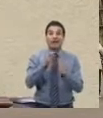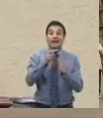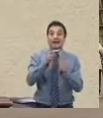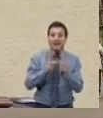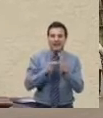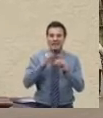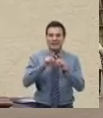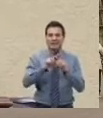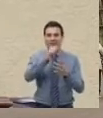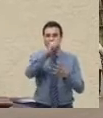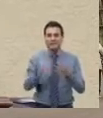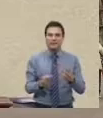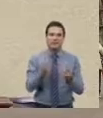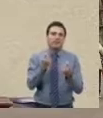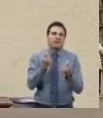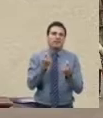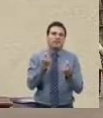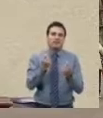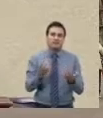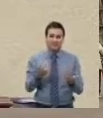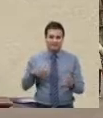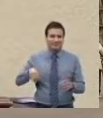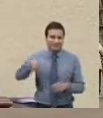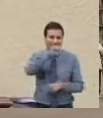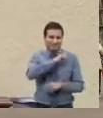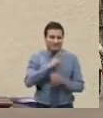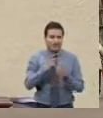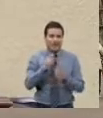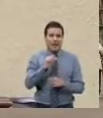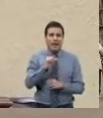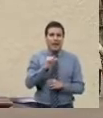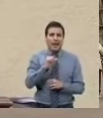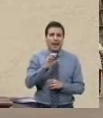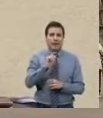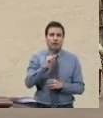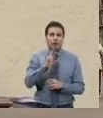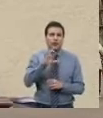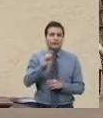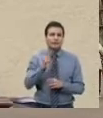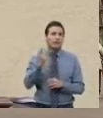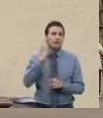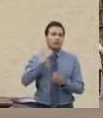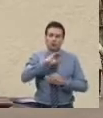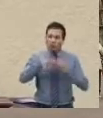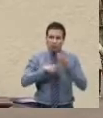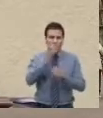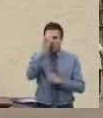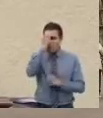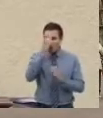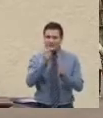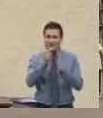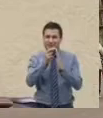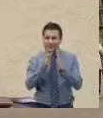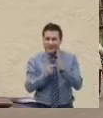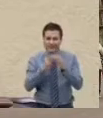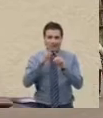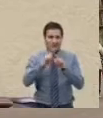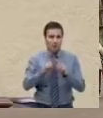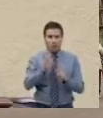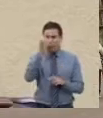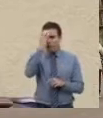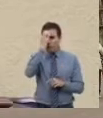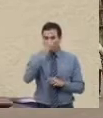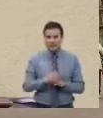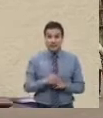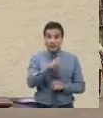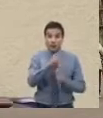que han sido pactadas y que son conocidas por todos los actores políticos y con ello actuar de manera